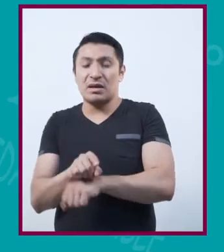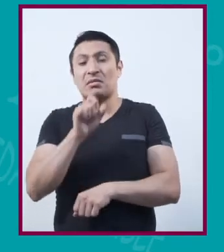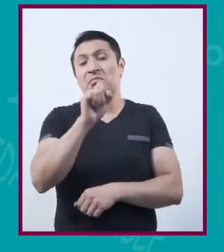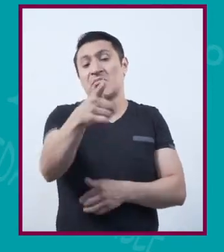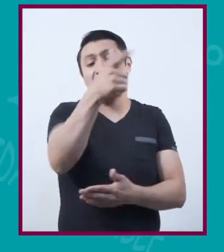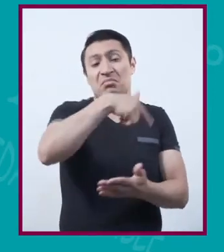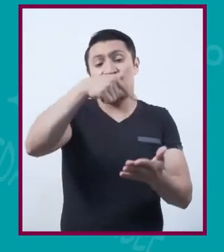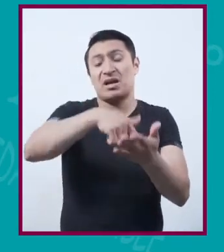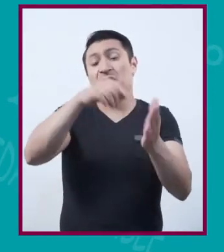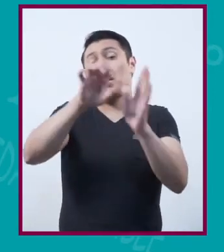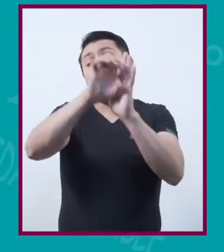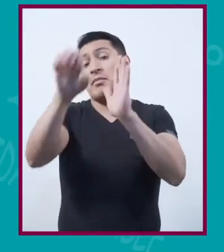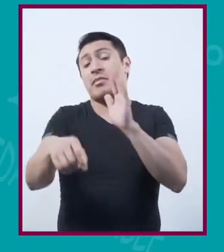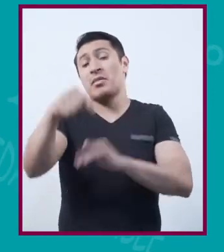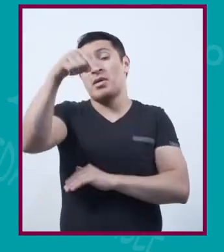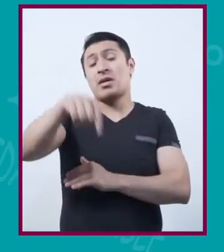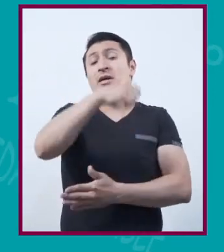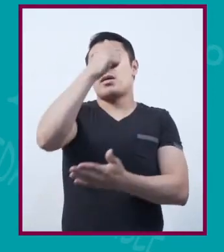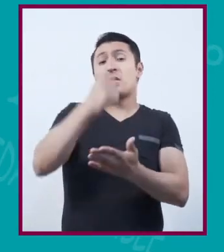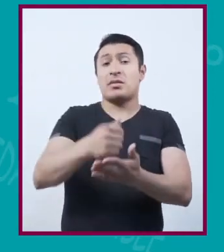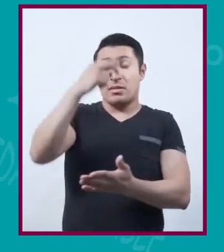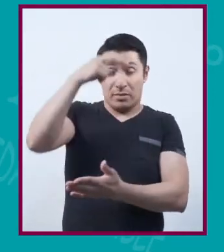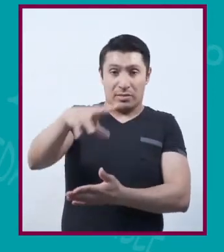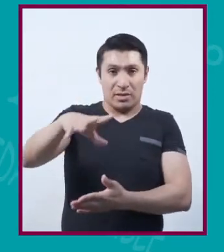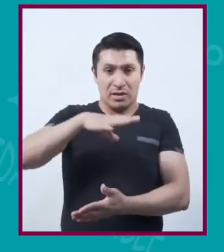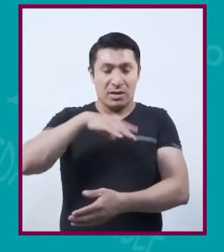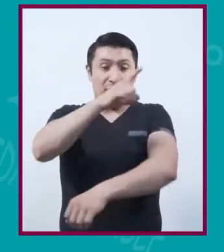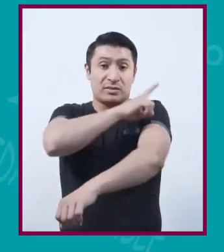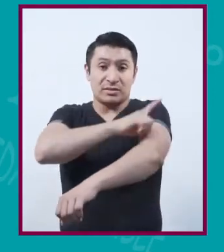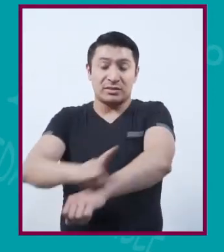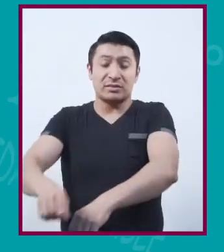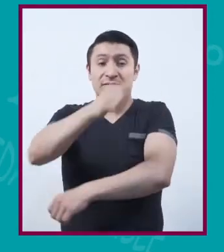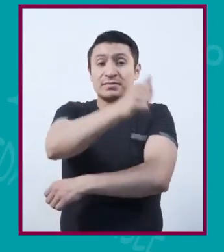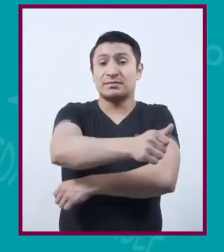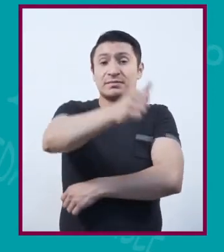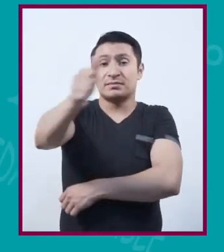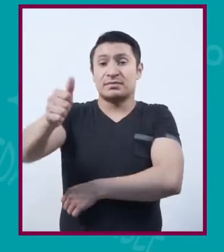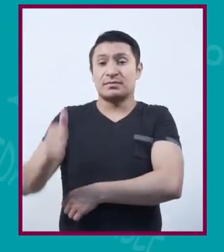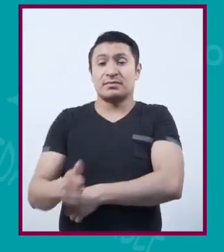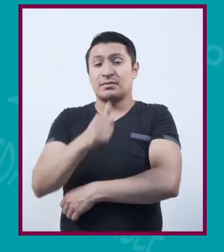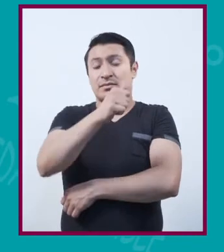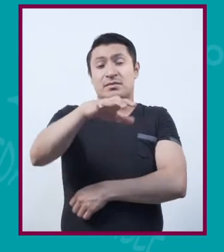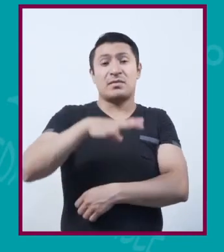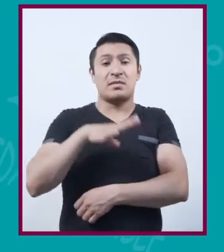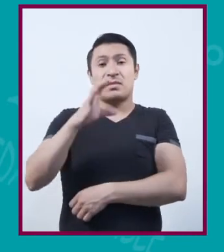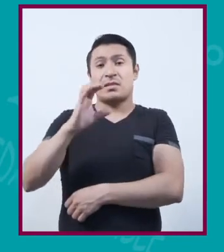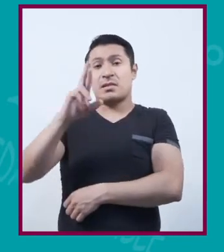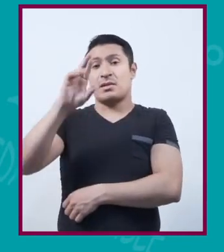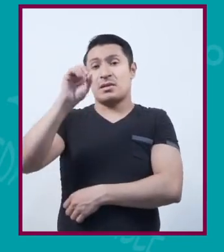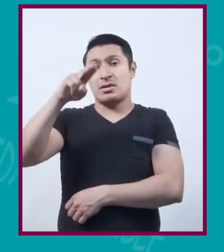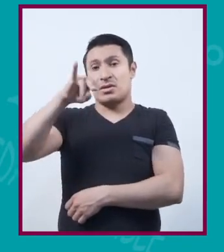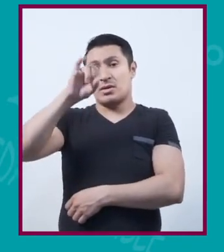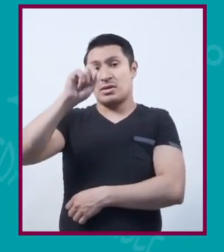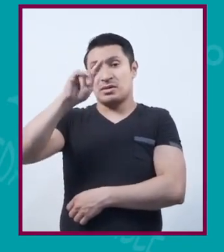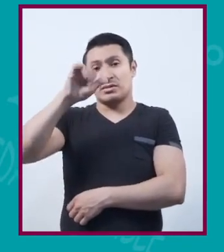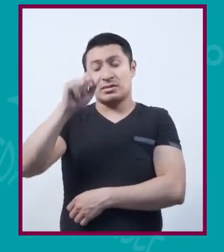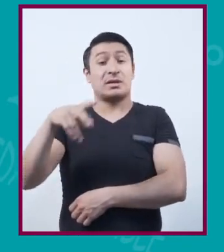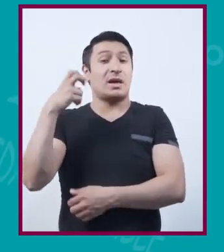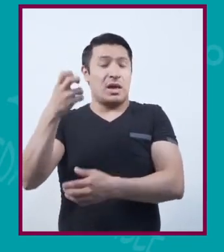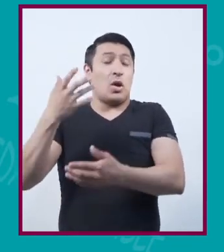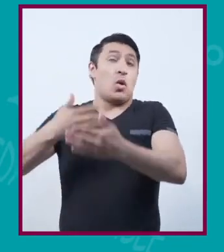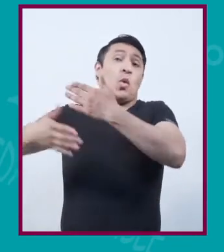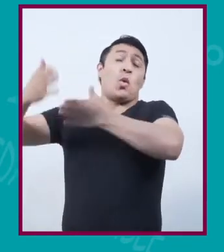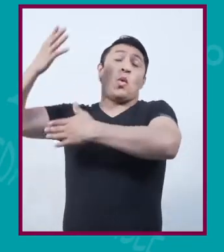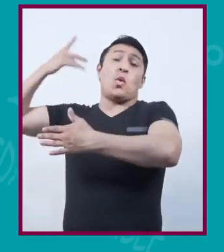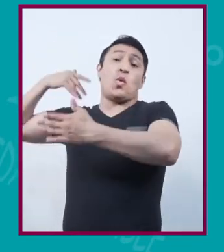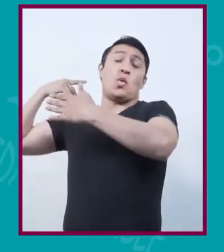¿no? En la Ciudad de México, cada delegación tiene cronistas. Ellos se han